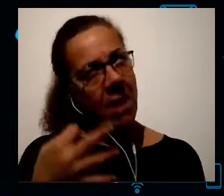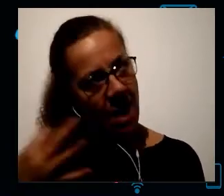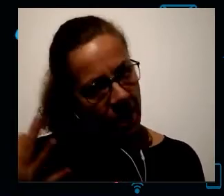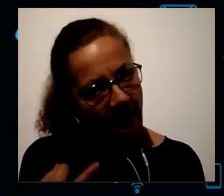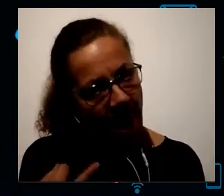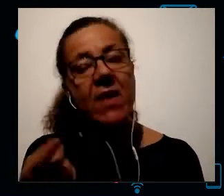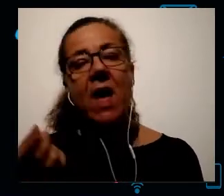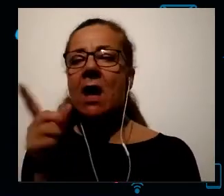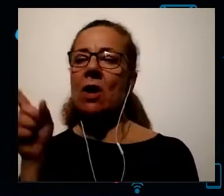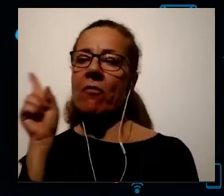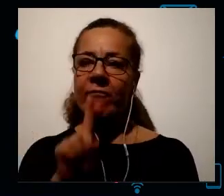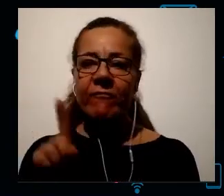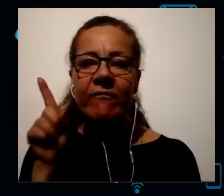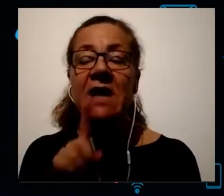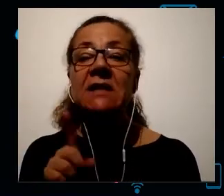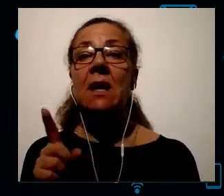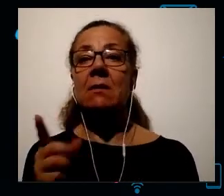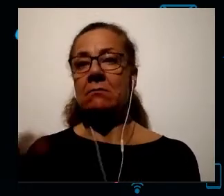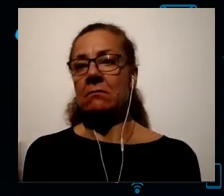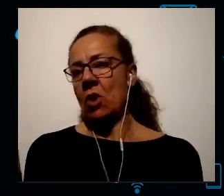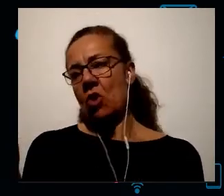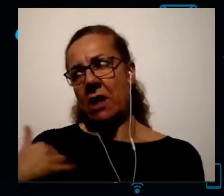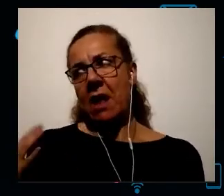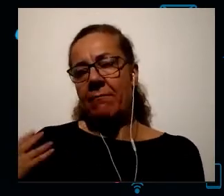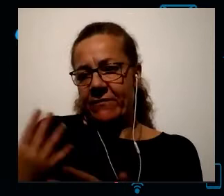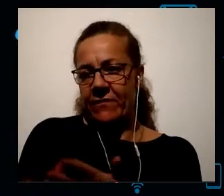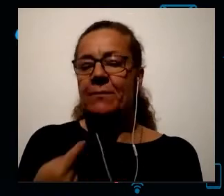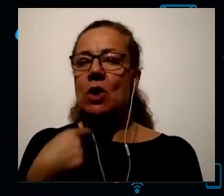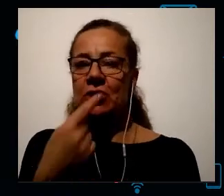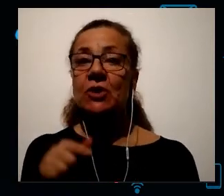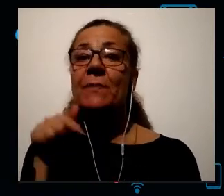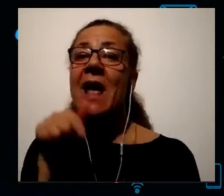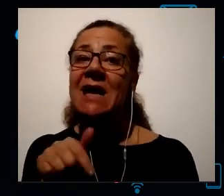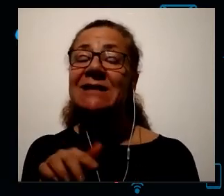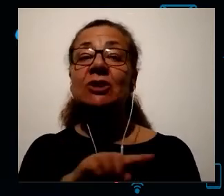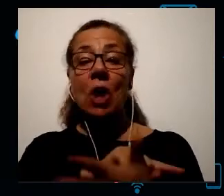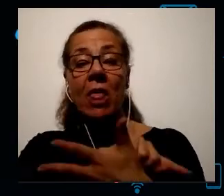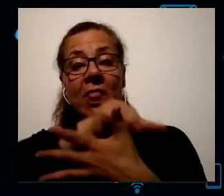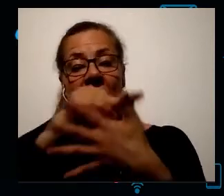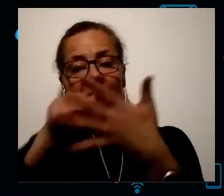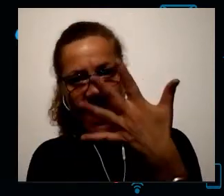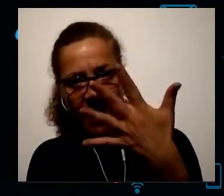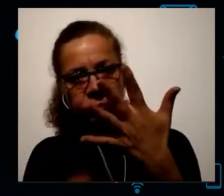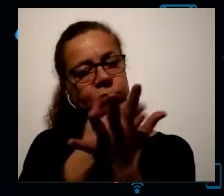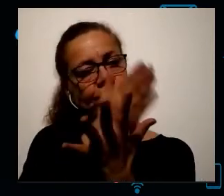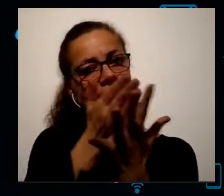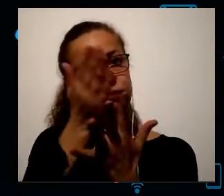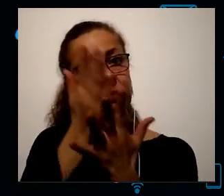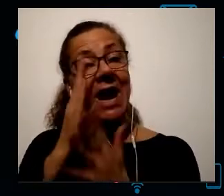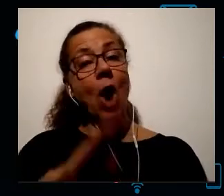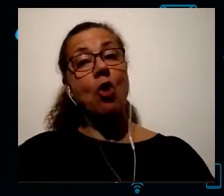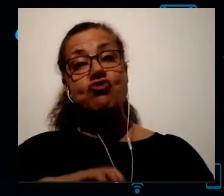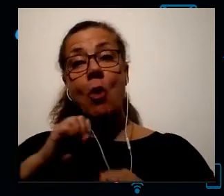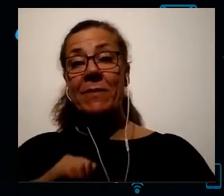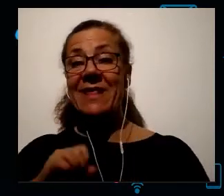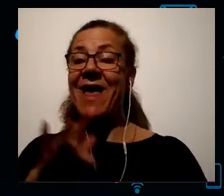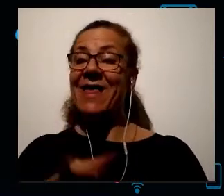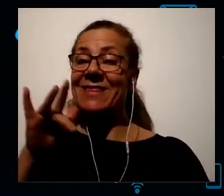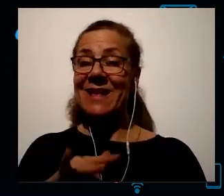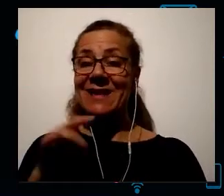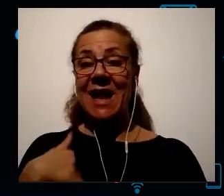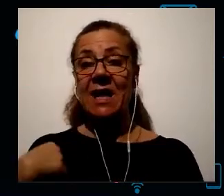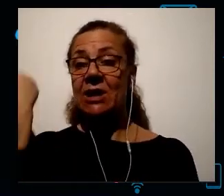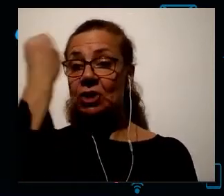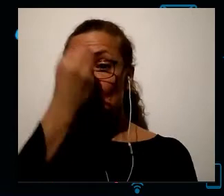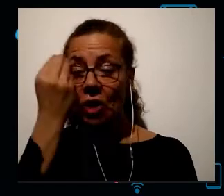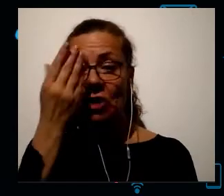no sea falsa que todo lo que ya hemos dicho antes no está son por tanto las cinco dimensiones de la competencia digital que me parece que es